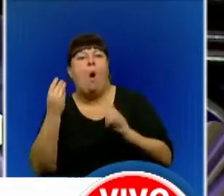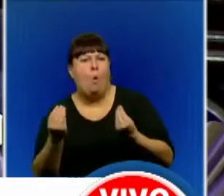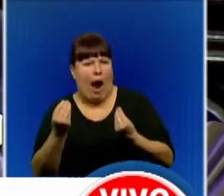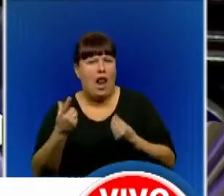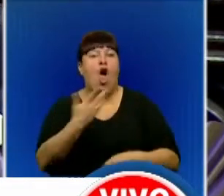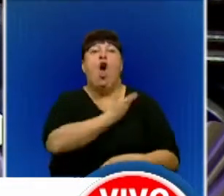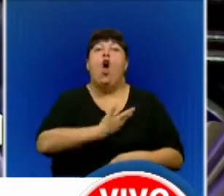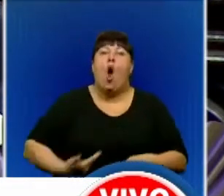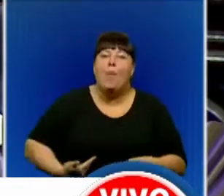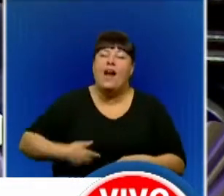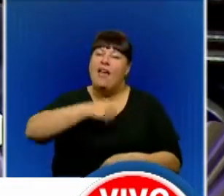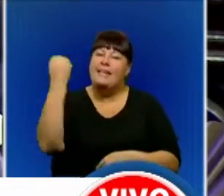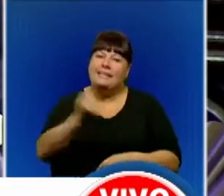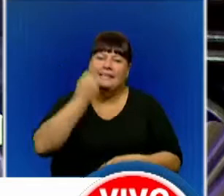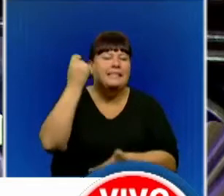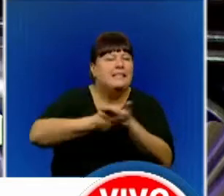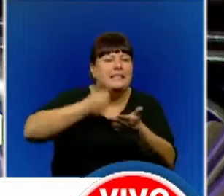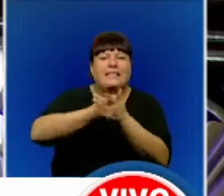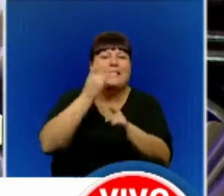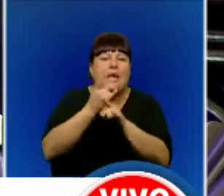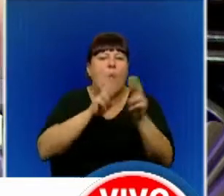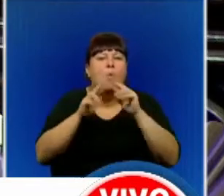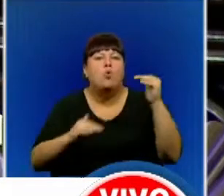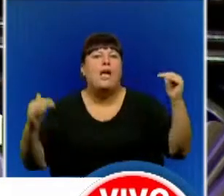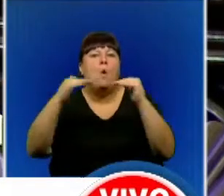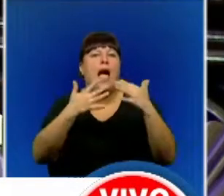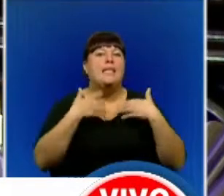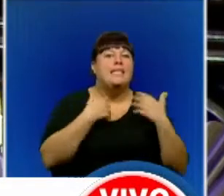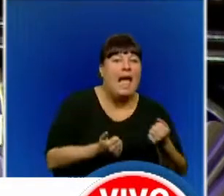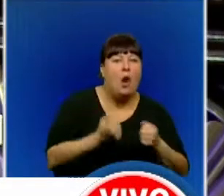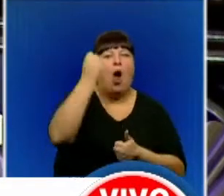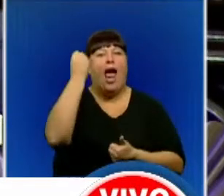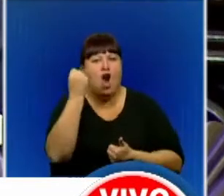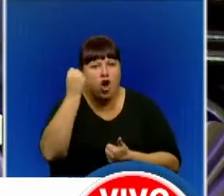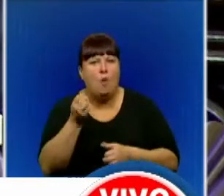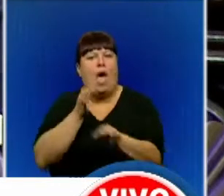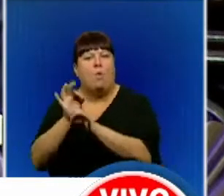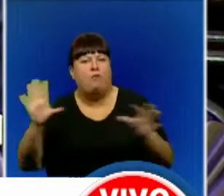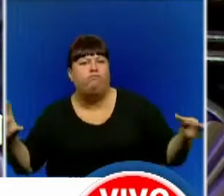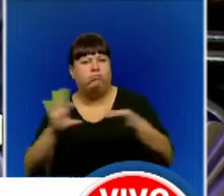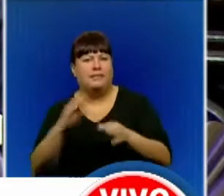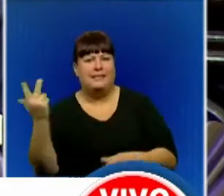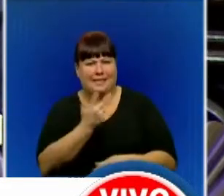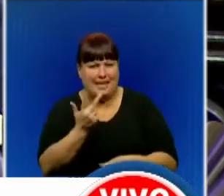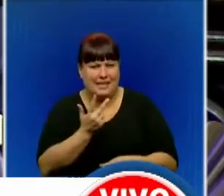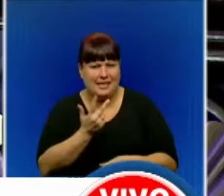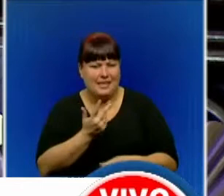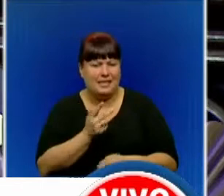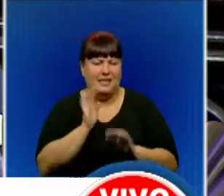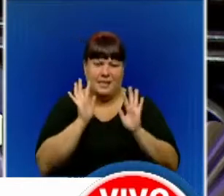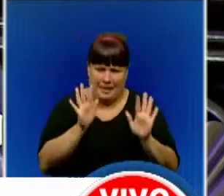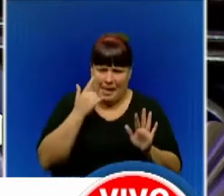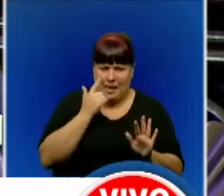un gobernador que intentó todo el tiempo compatibilizar la salud, la economía con la educación. Fíjese,